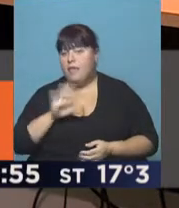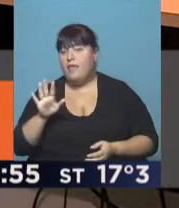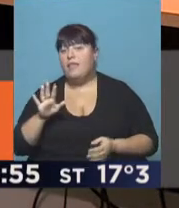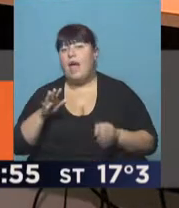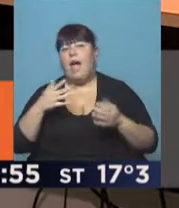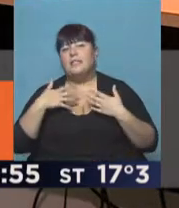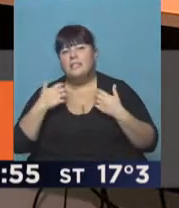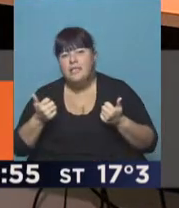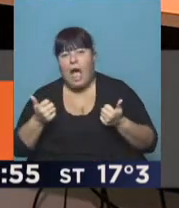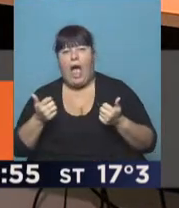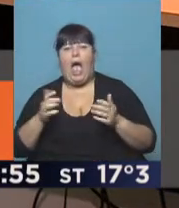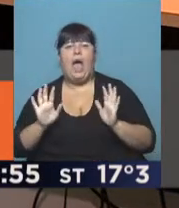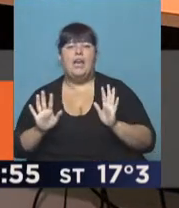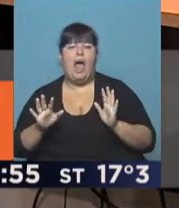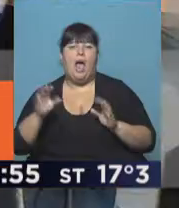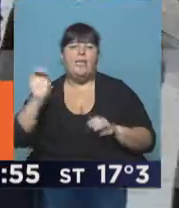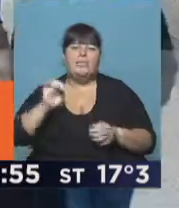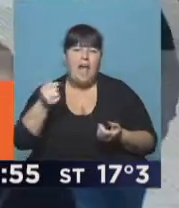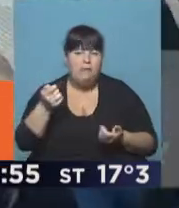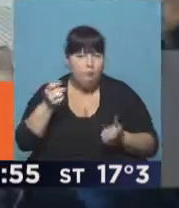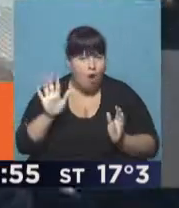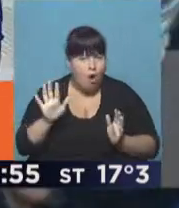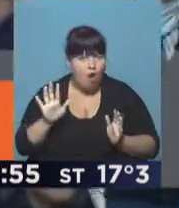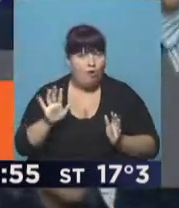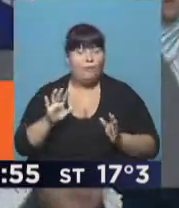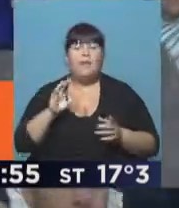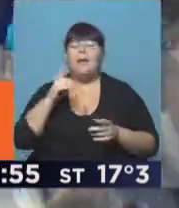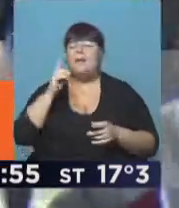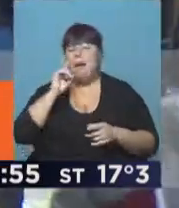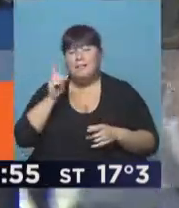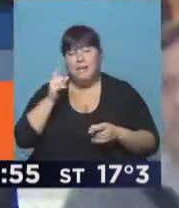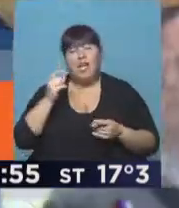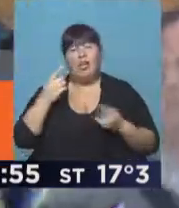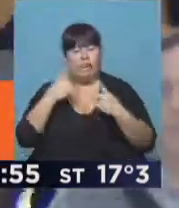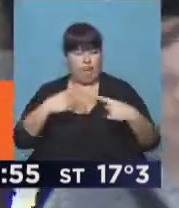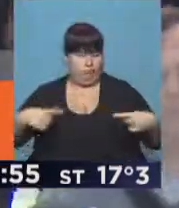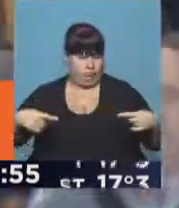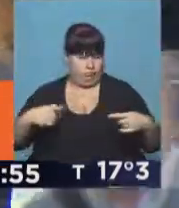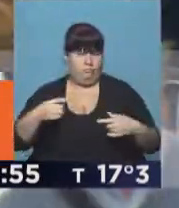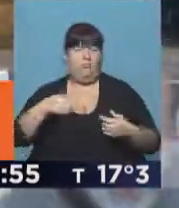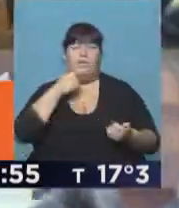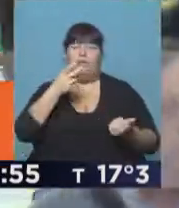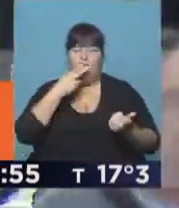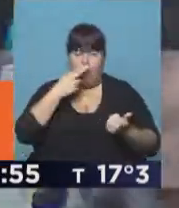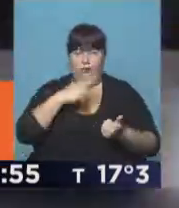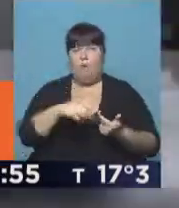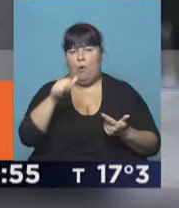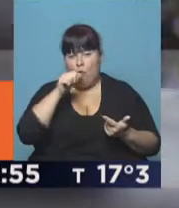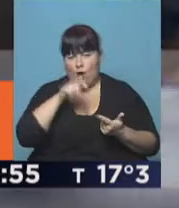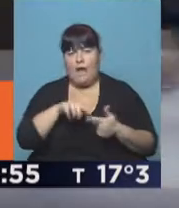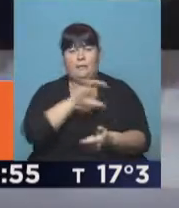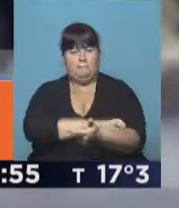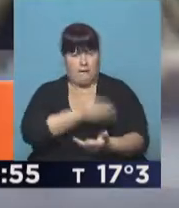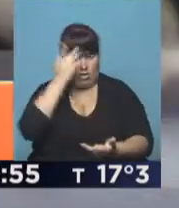mucho más sana, con muy poca sal. Los factores de riesgo son múltiples: consumo de tabaco, alcohol,